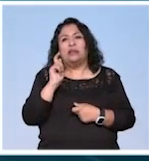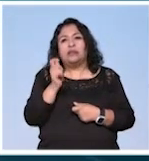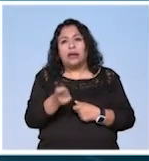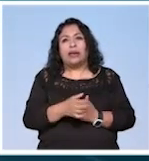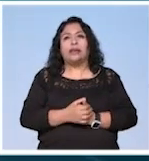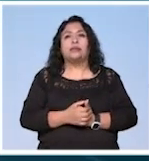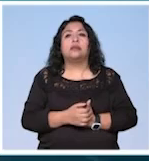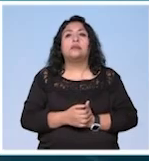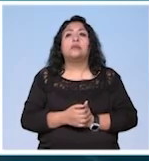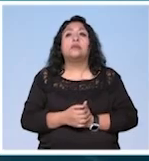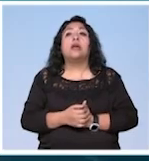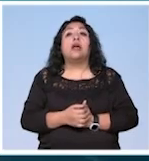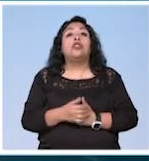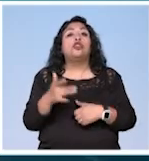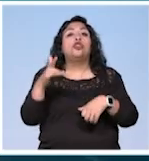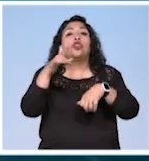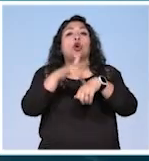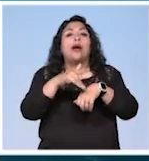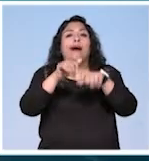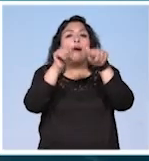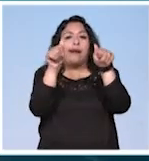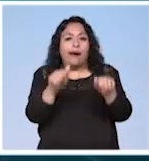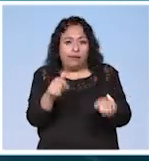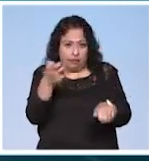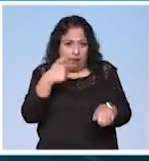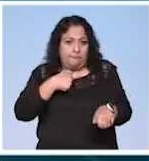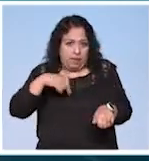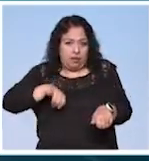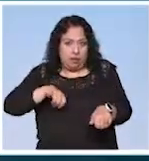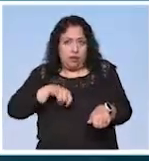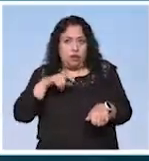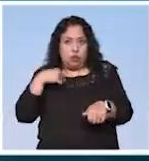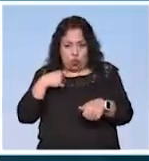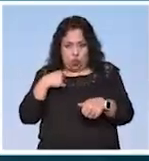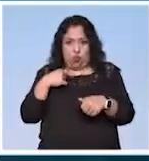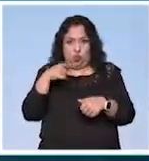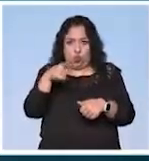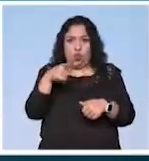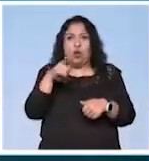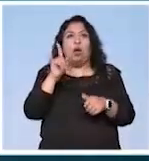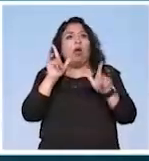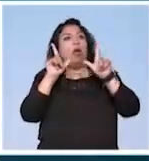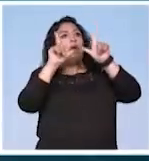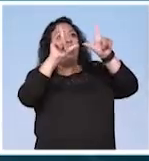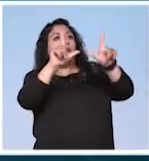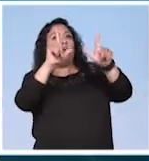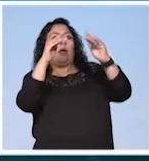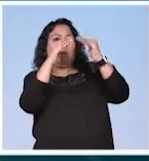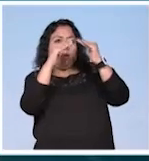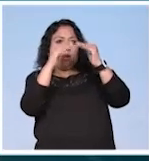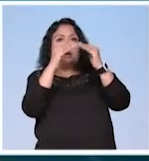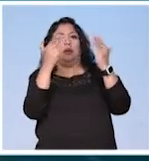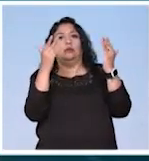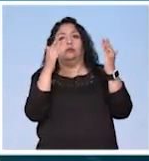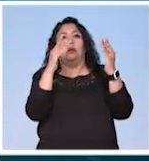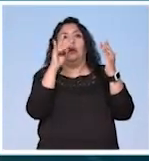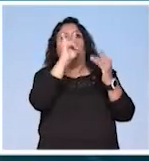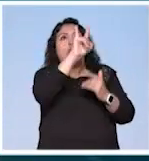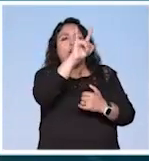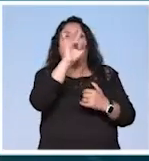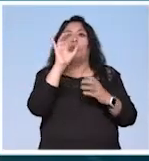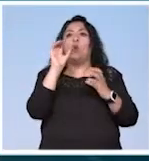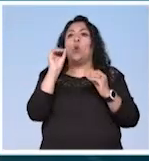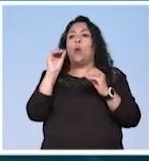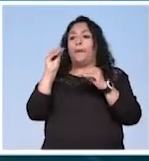es la el arte O sea tú llegas y cuelgas en tu casa el cuadro o pones